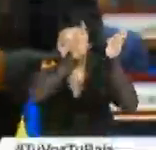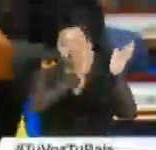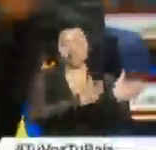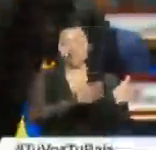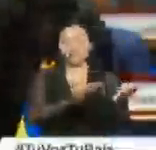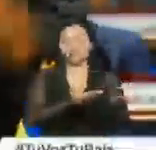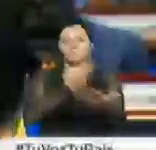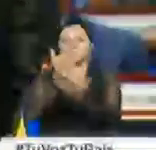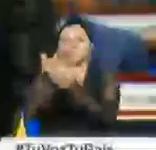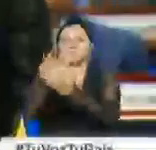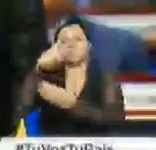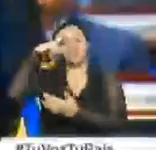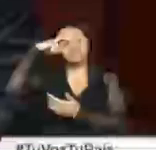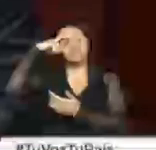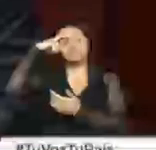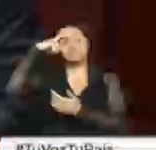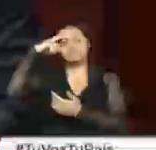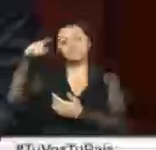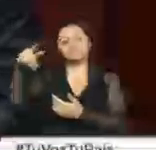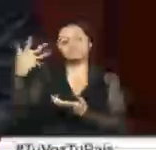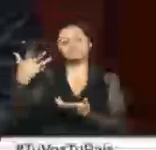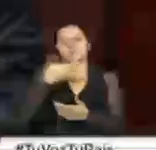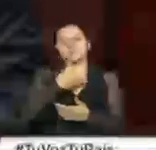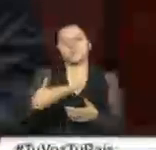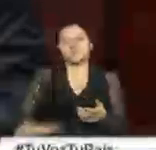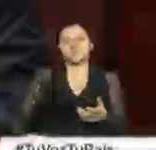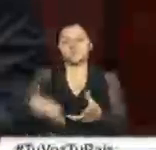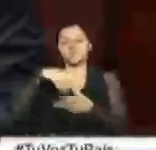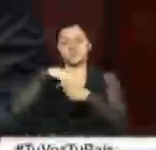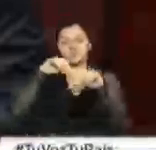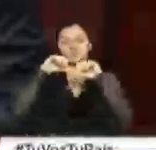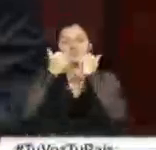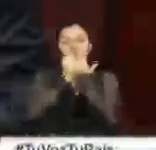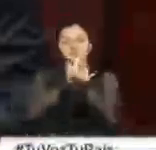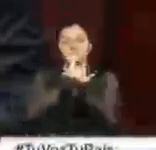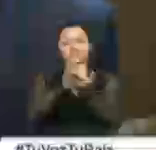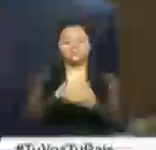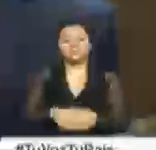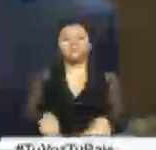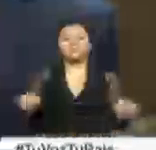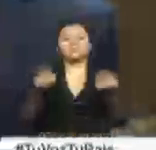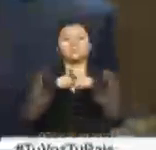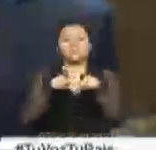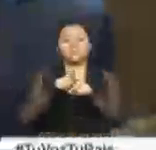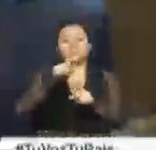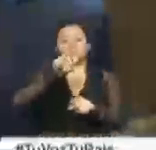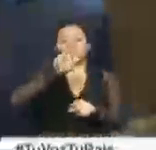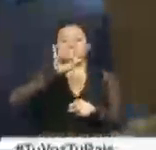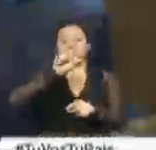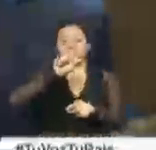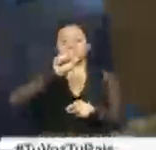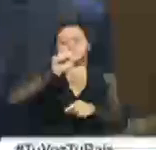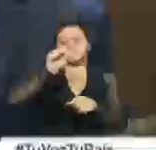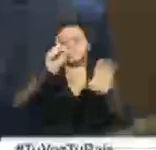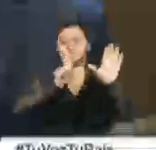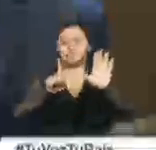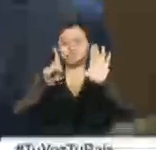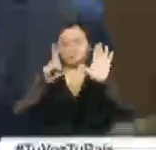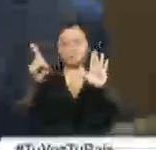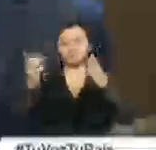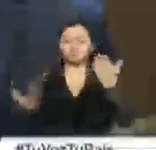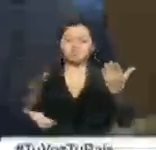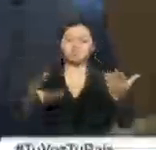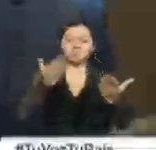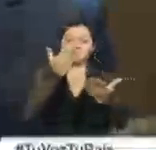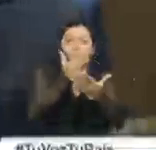candidatura de José Serrano de Alianza País a la presidencia de la Asamblea, mientras que Luis Fernando Torres de Partido Social Cristiano y